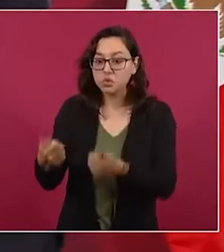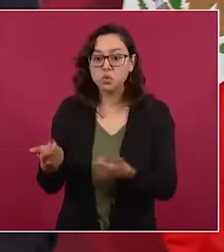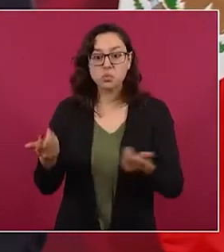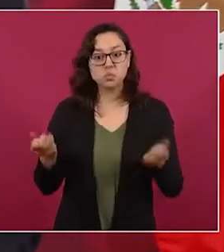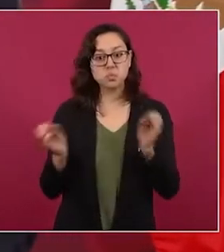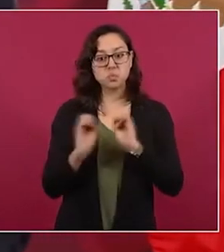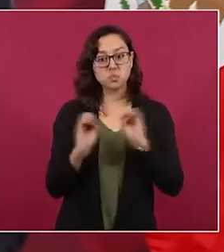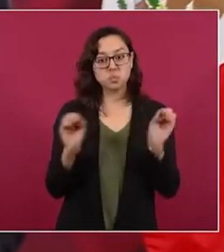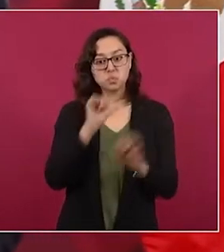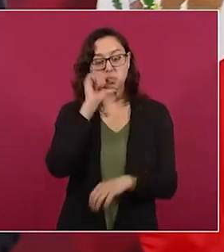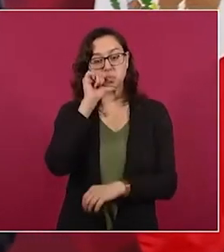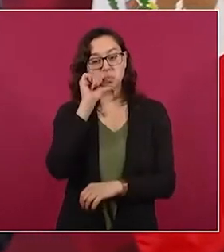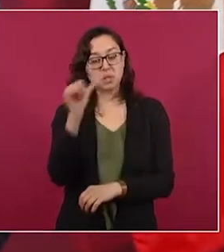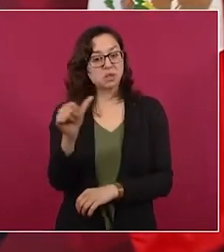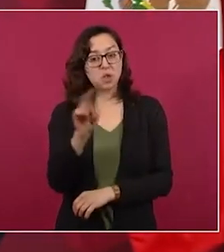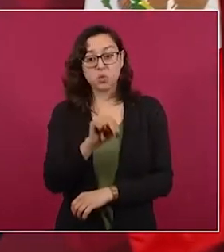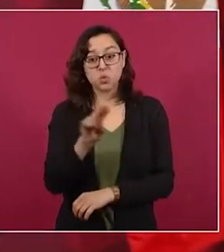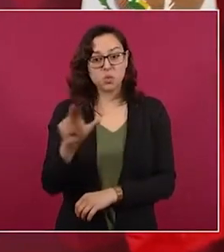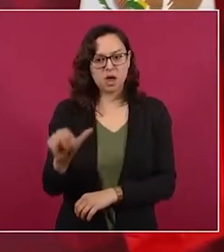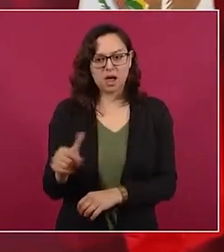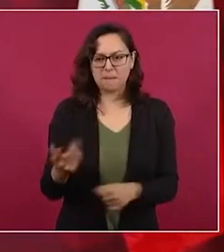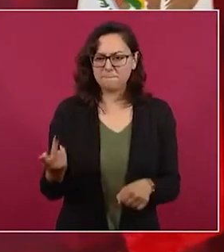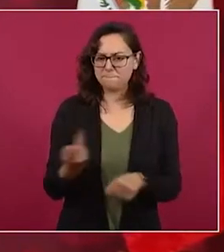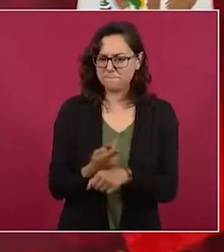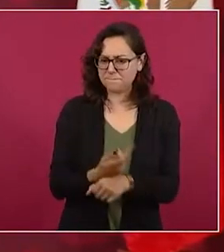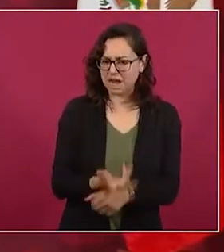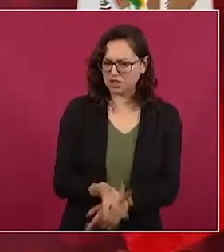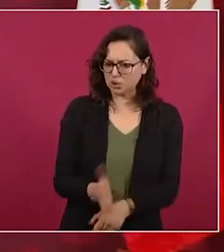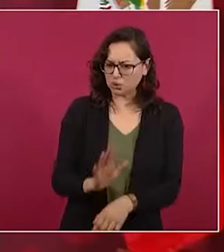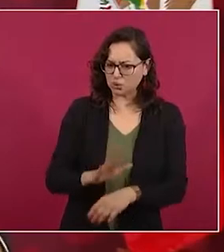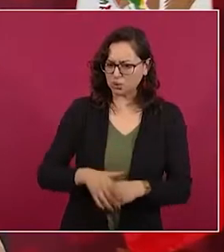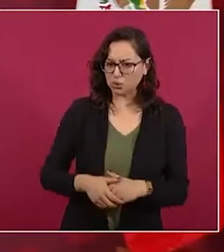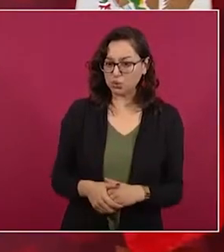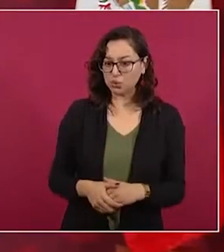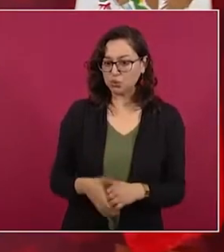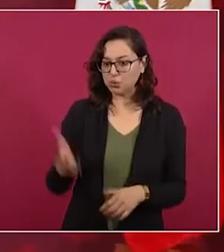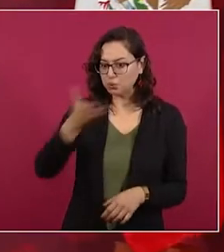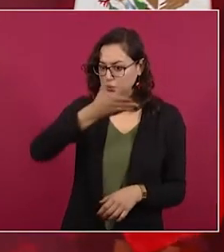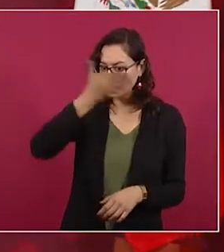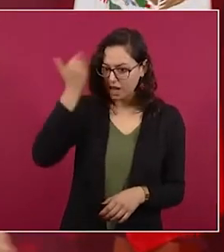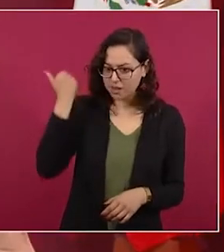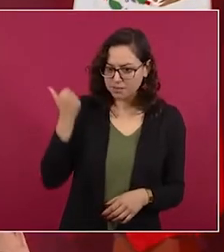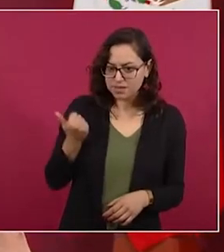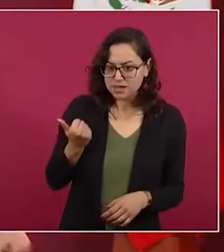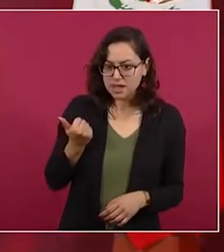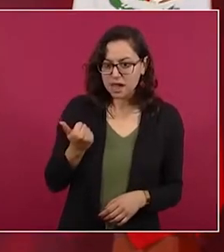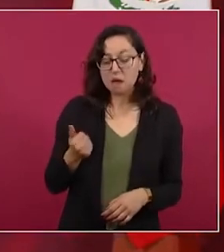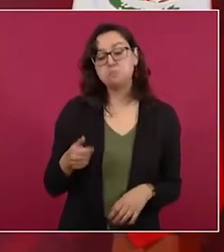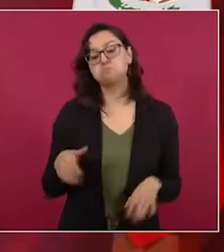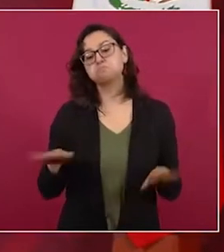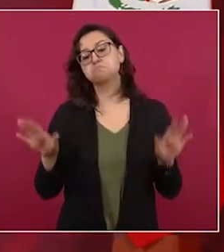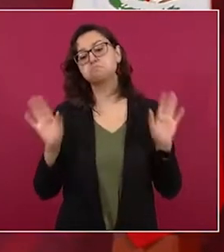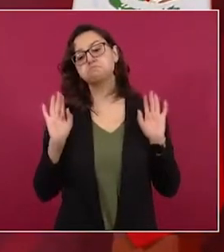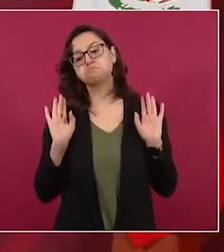¿No lo supo? No es